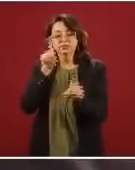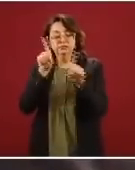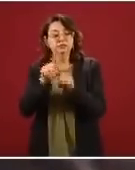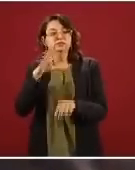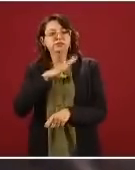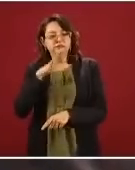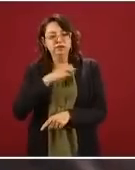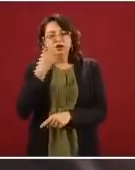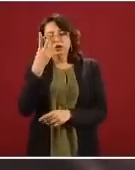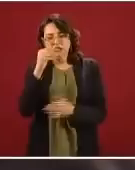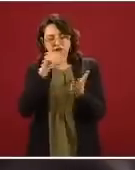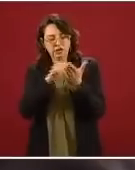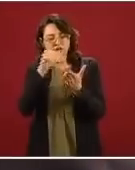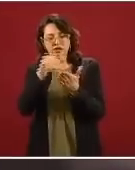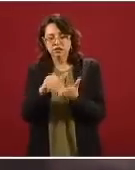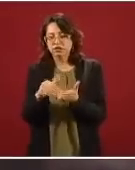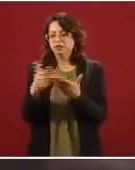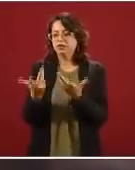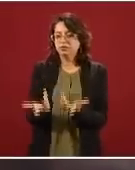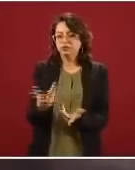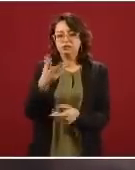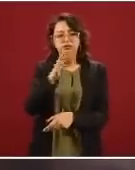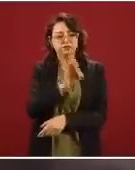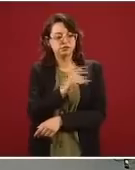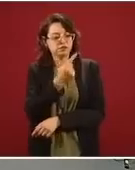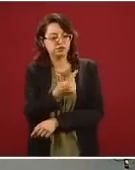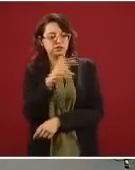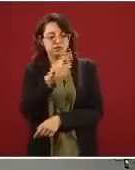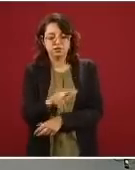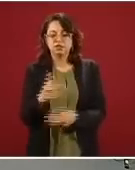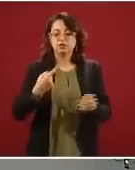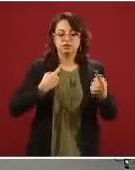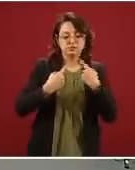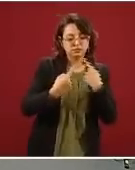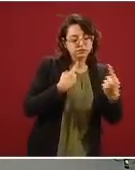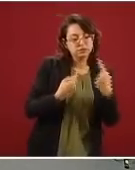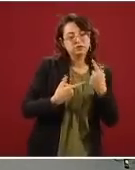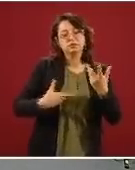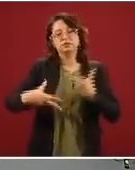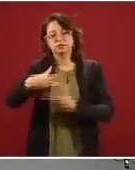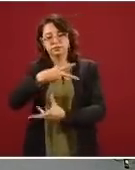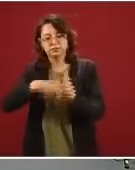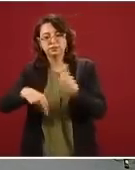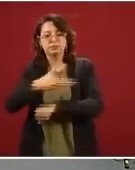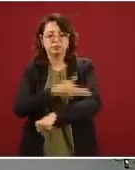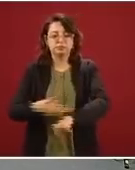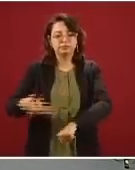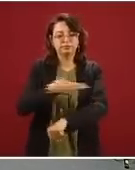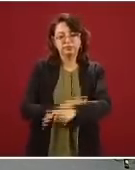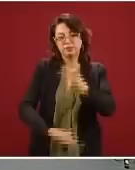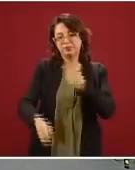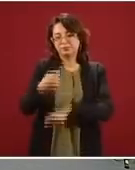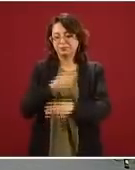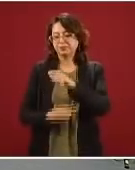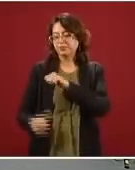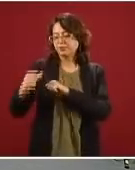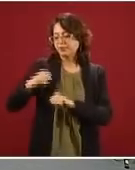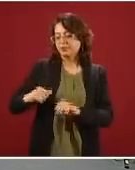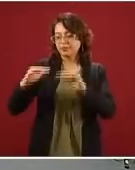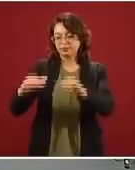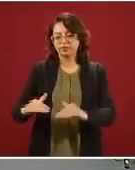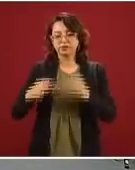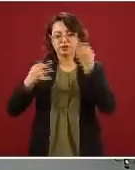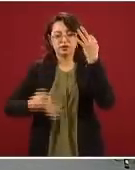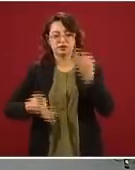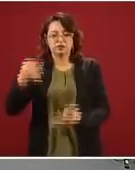estamos trabajando en una agenda común con la Fiscalía General de la República y con el Poder Judicial para poder